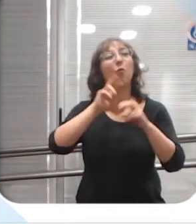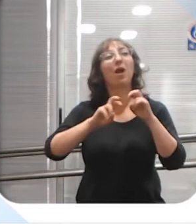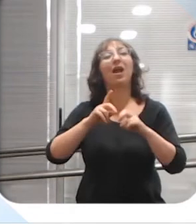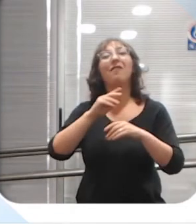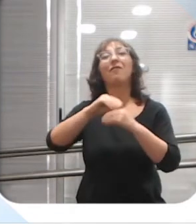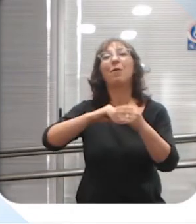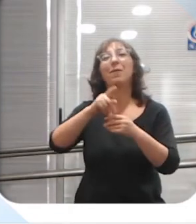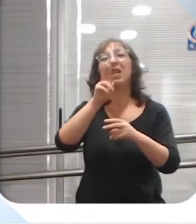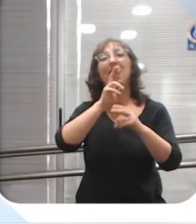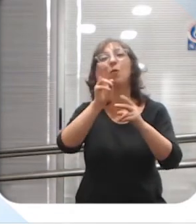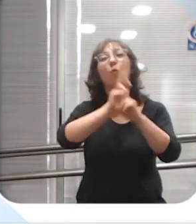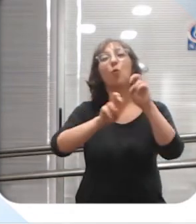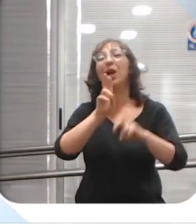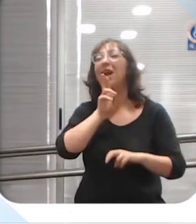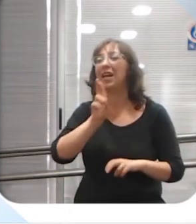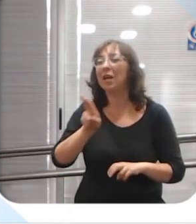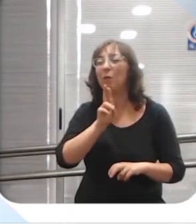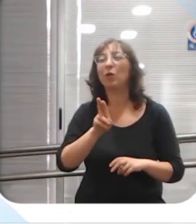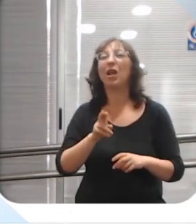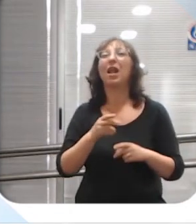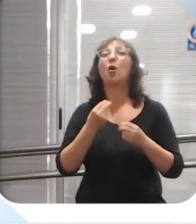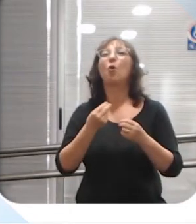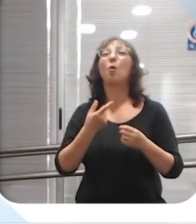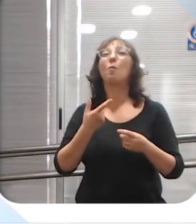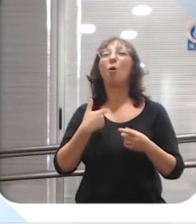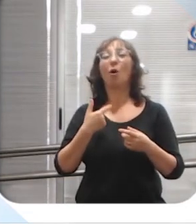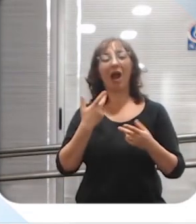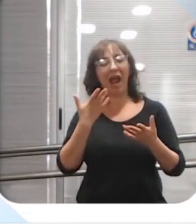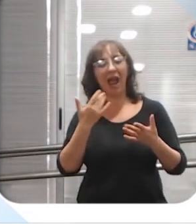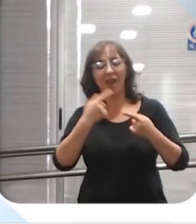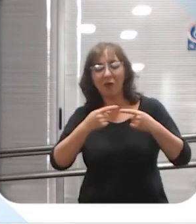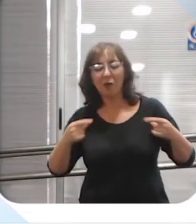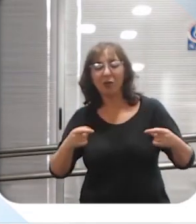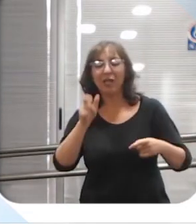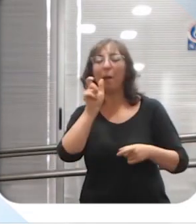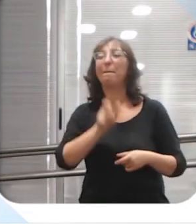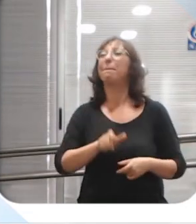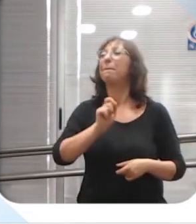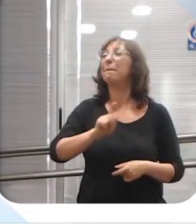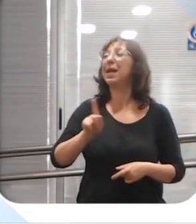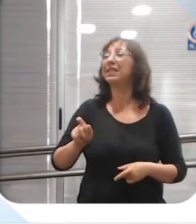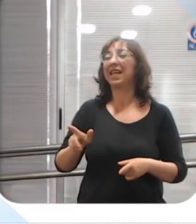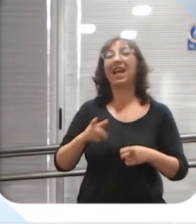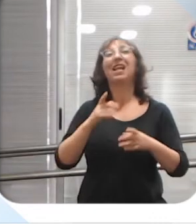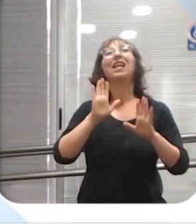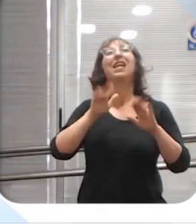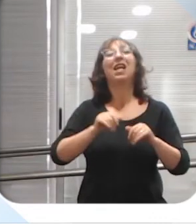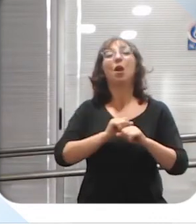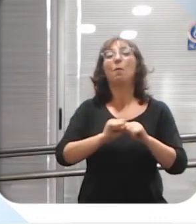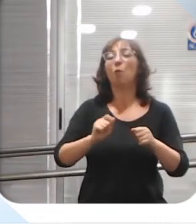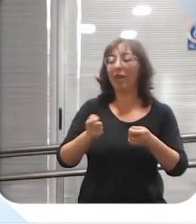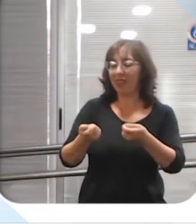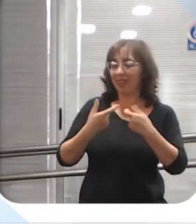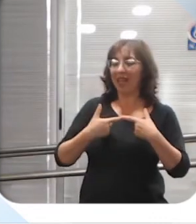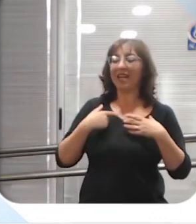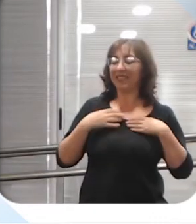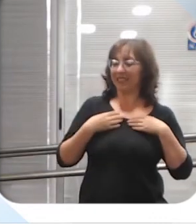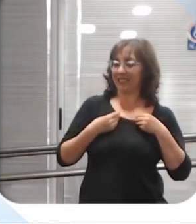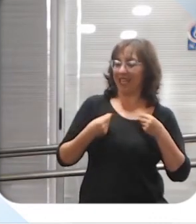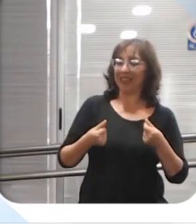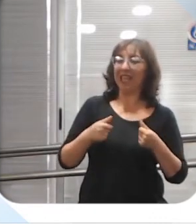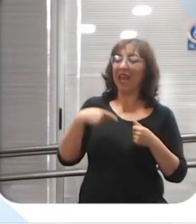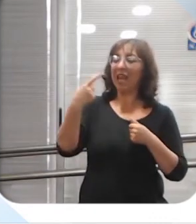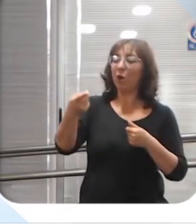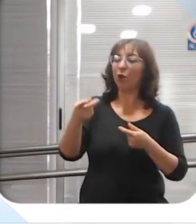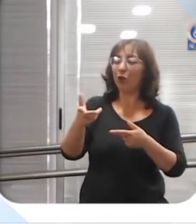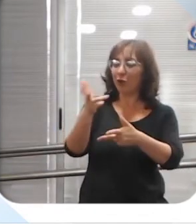respuestas? ¿Cómo va a haber tantas reacciones personales, lo que en psicología llamamos básicamente transferenciales, lo que sentimos a partir de lo que el